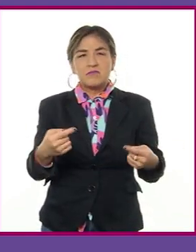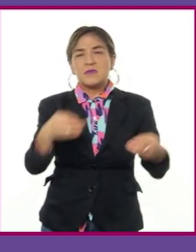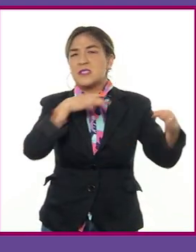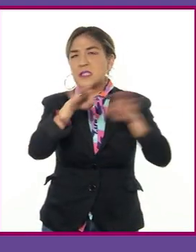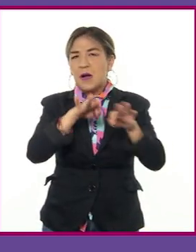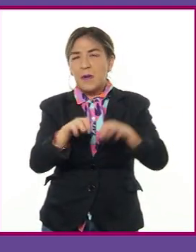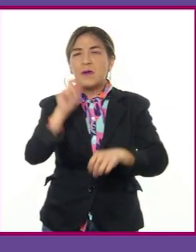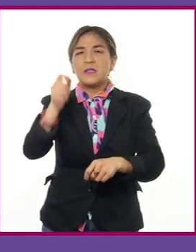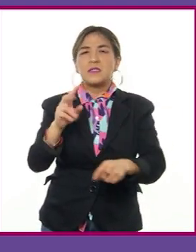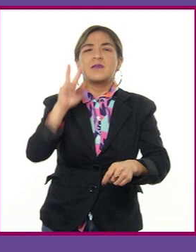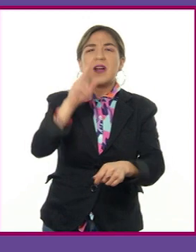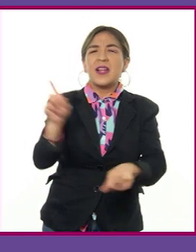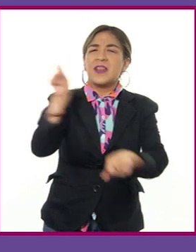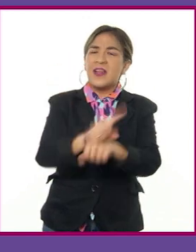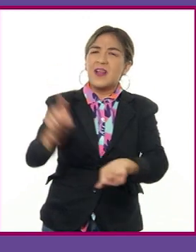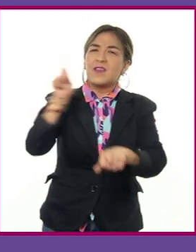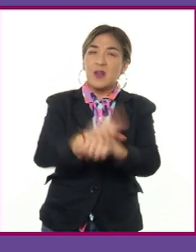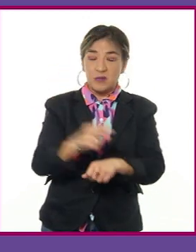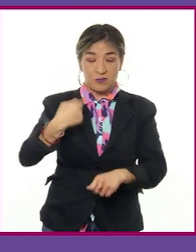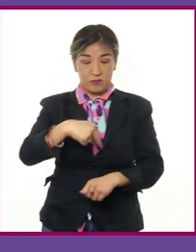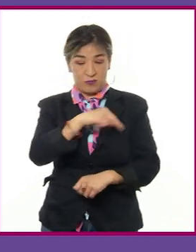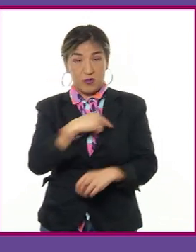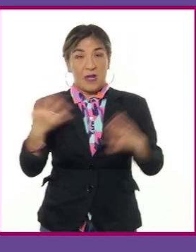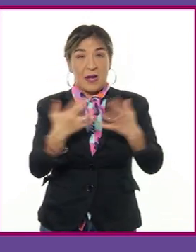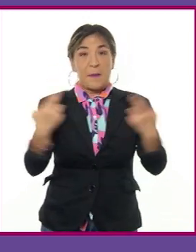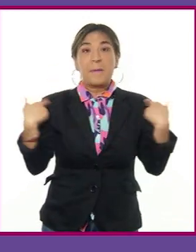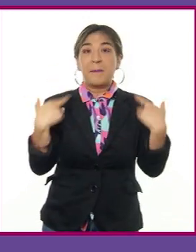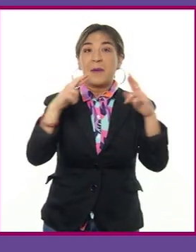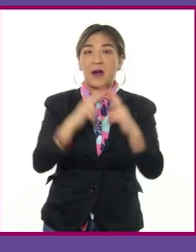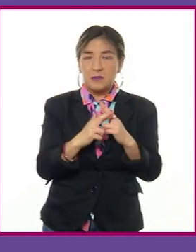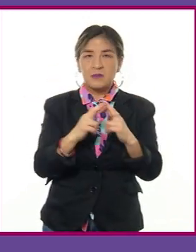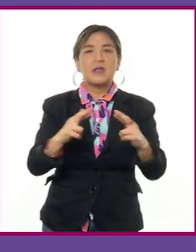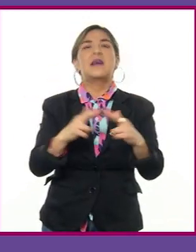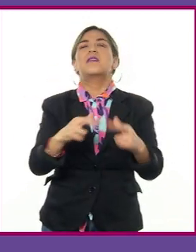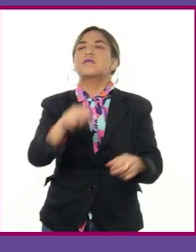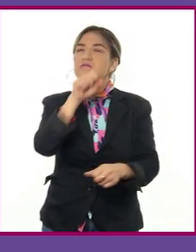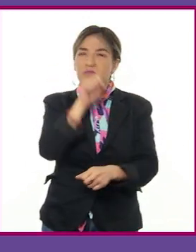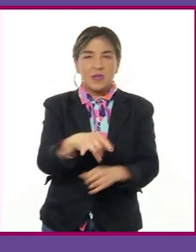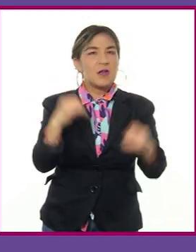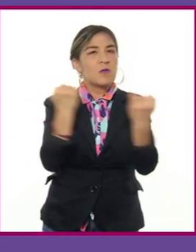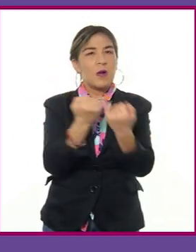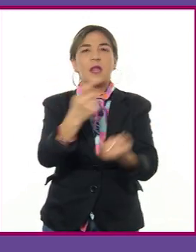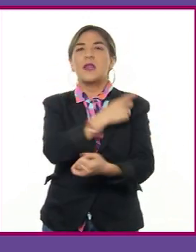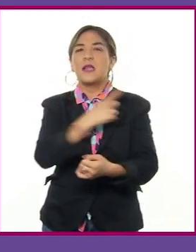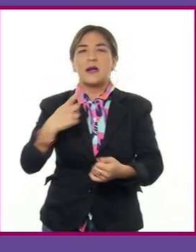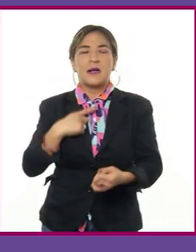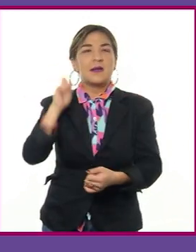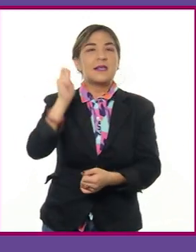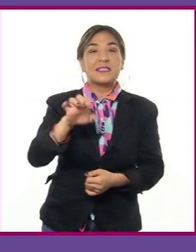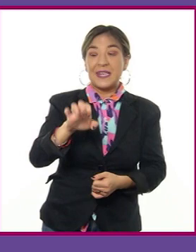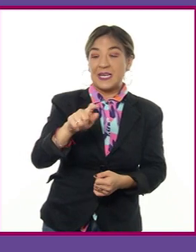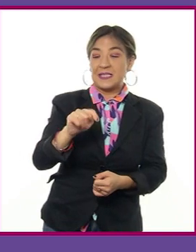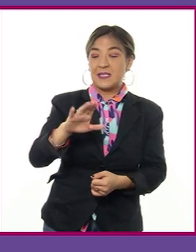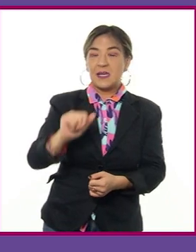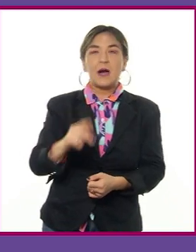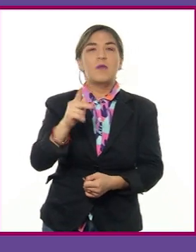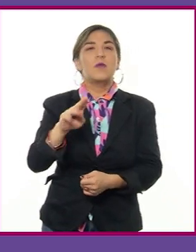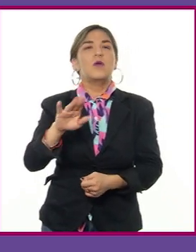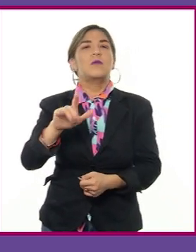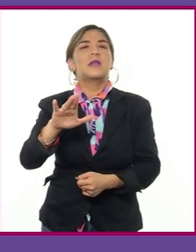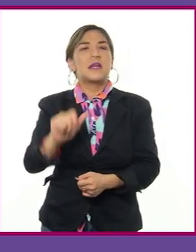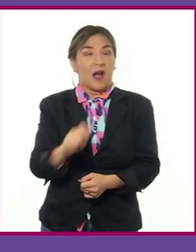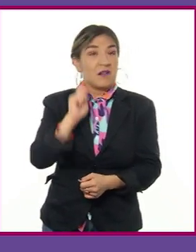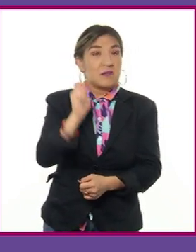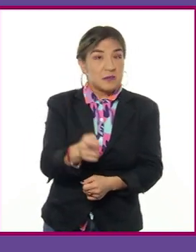día, podemos decir que nosotras y nosotros como maestros también debemos ceñirnos bajo la ética pública, porque